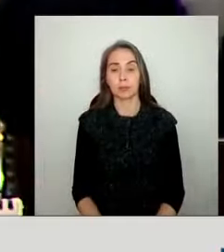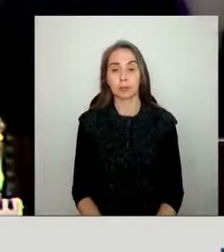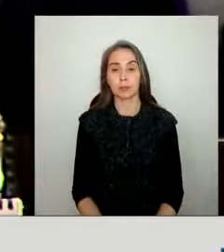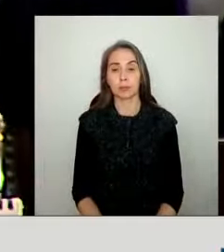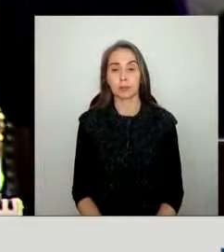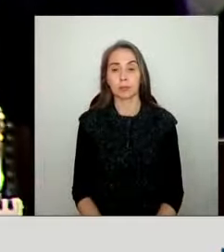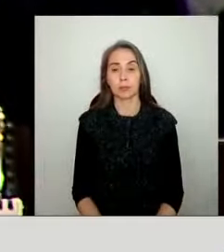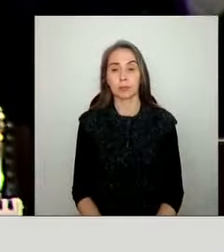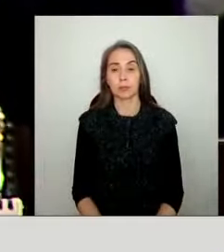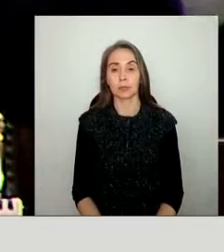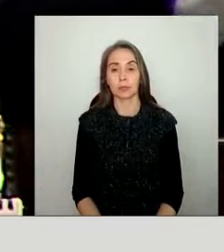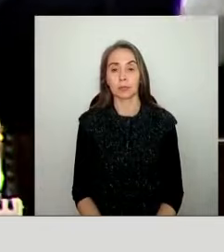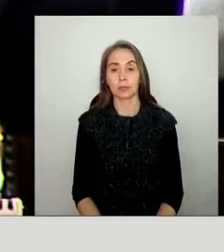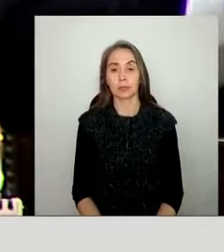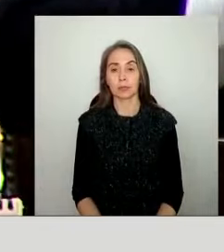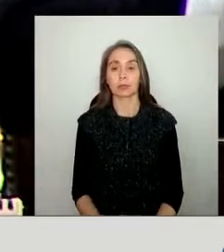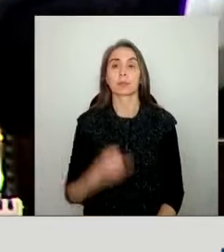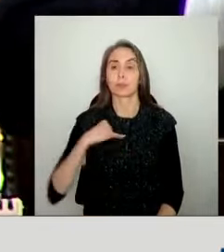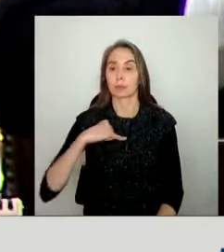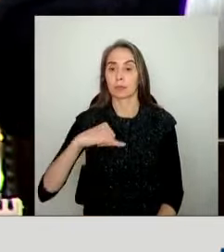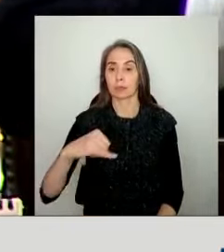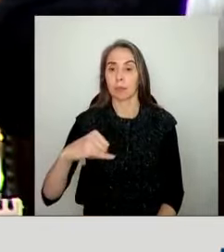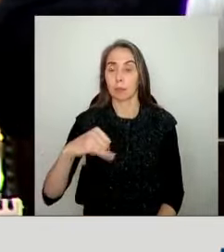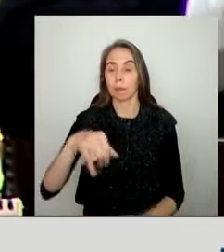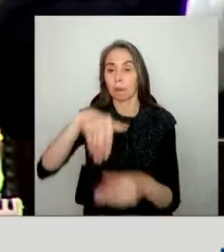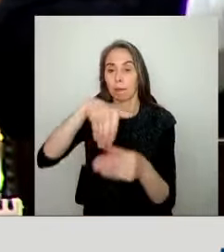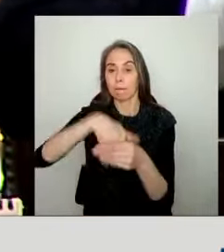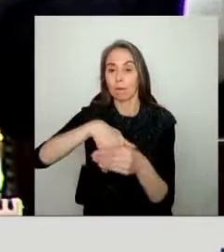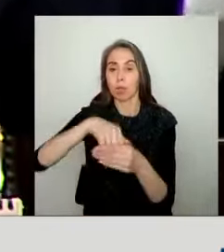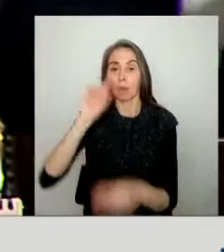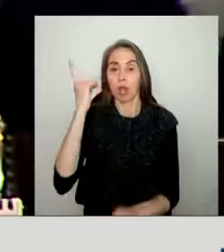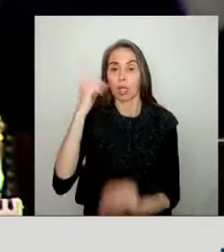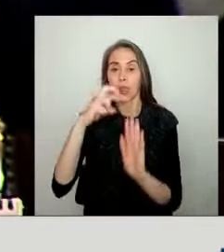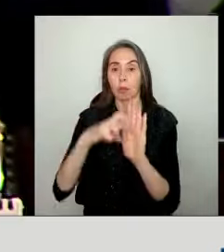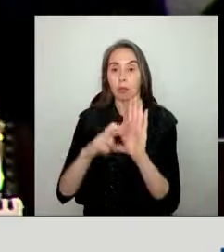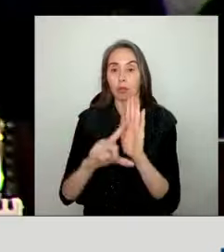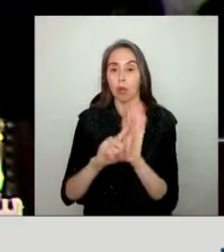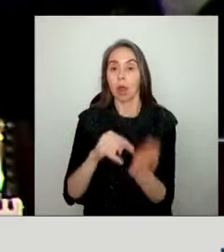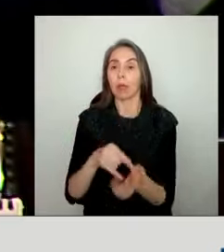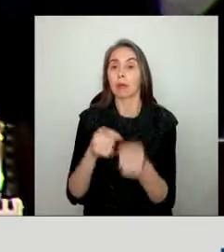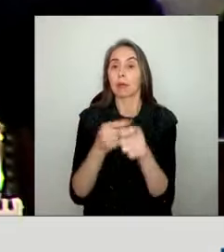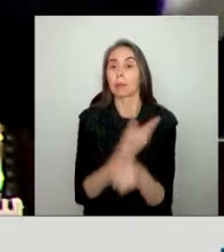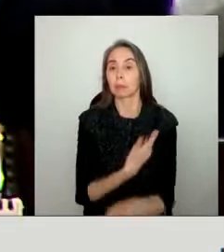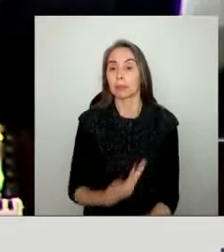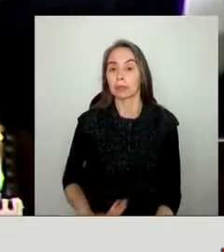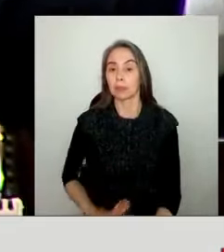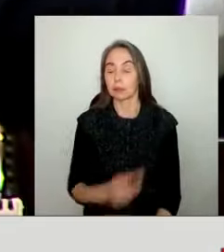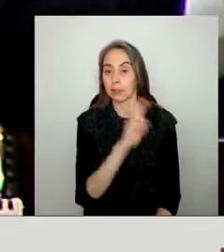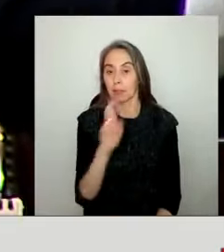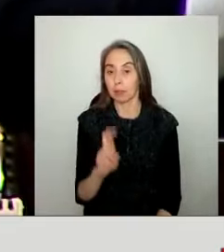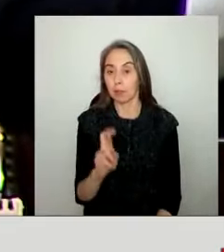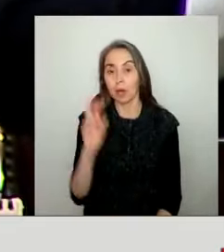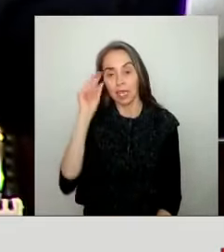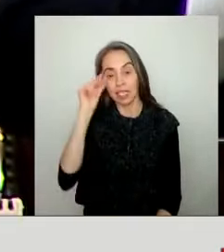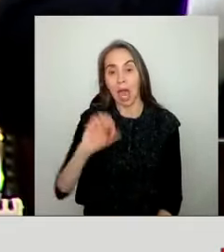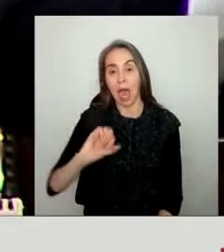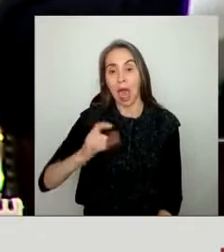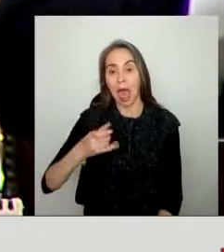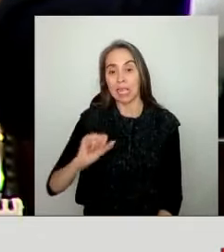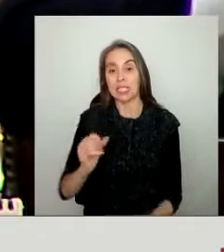mixta continuamos en votación general el proyecto de ley originado mensaje que crea la agencia para la calidad de las